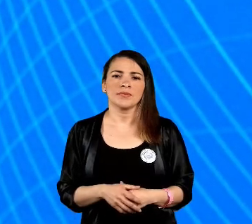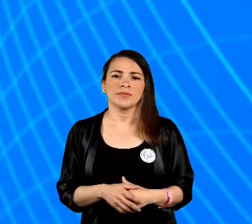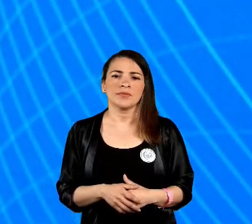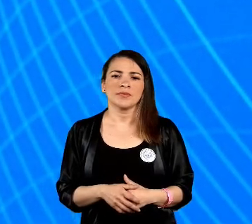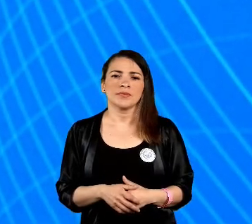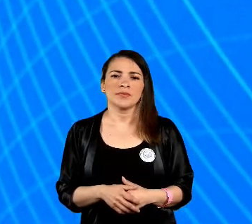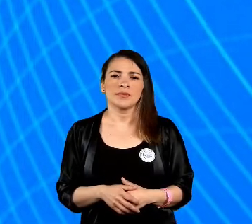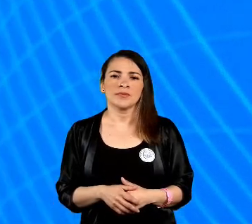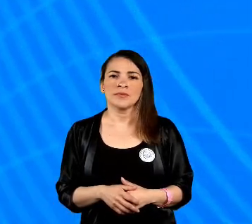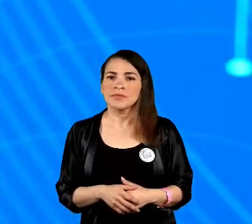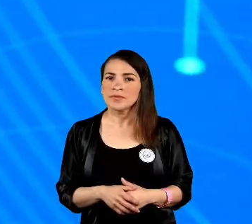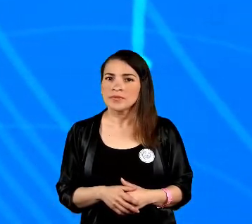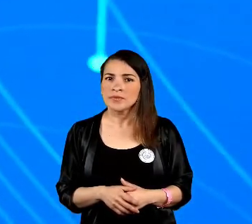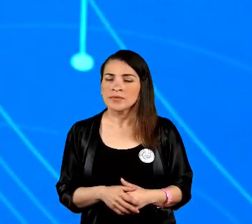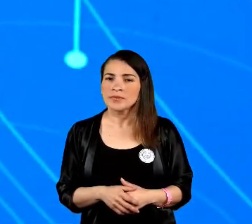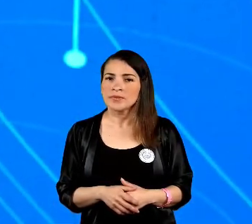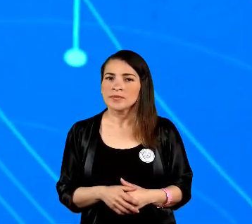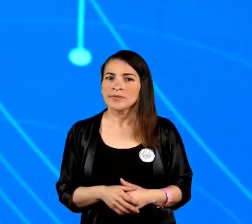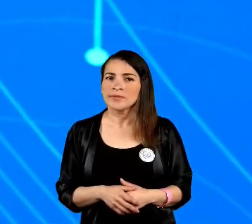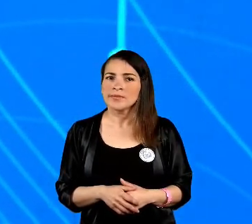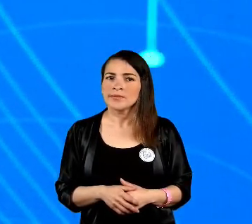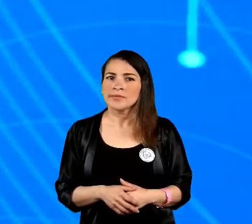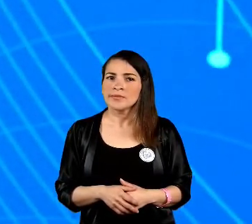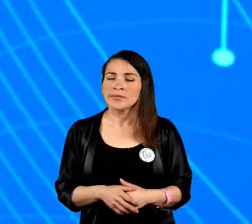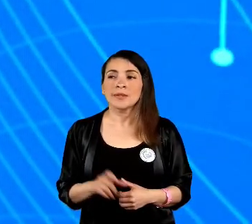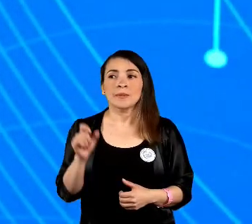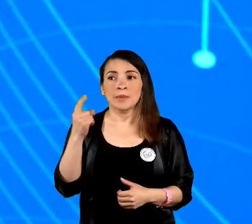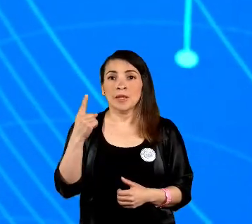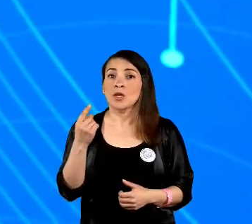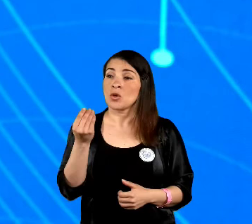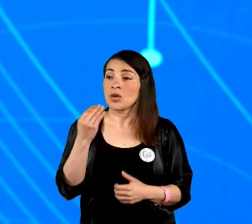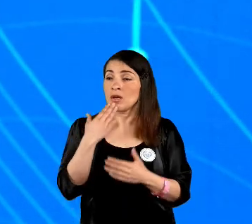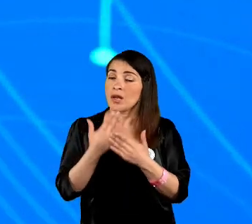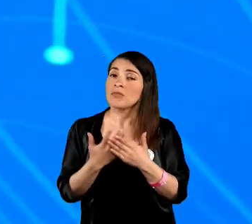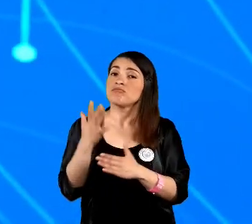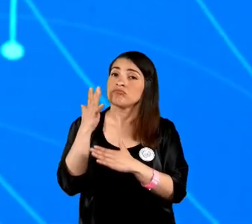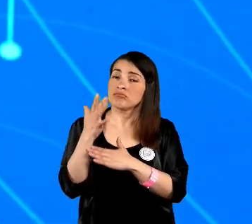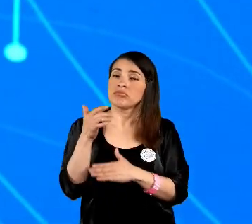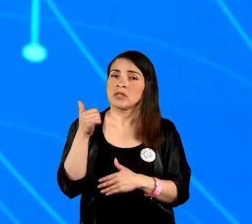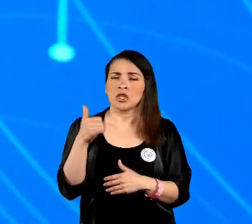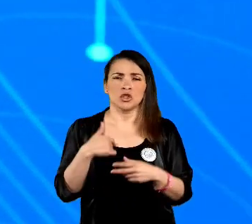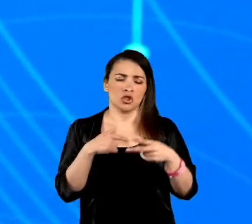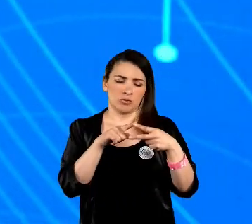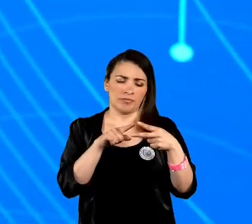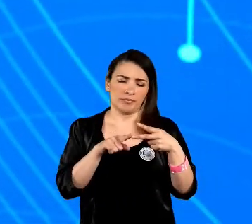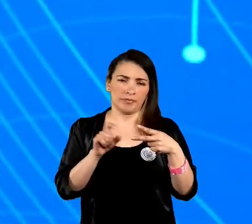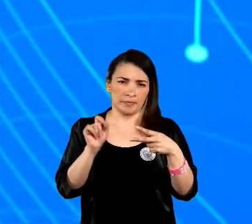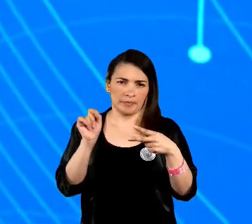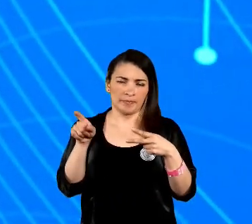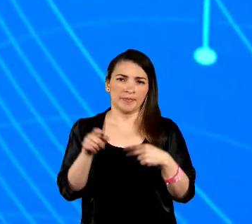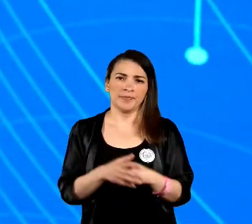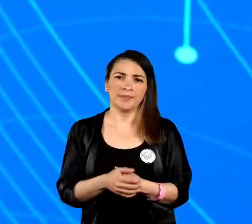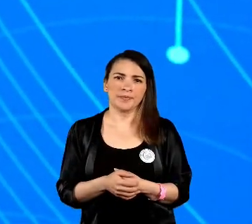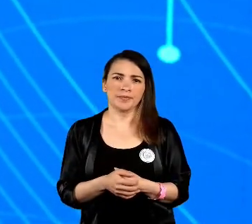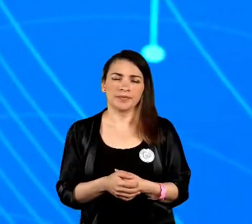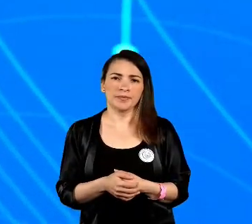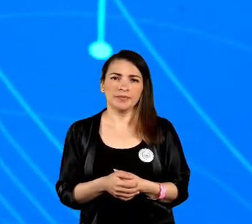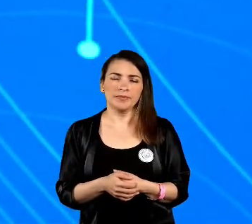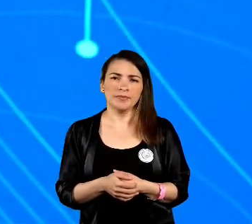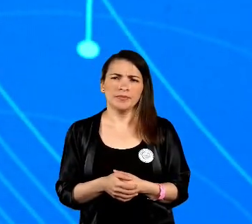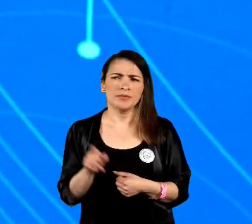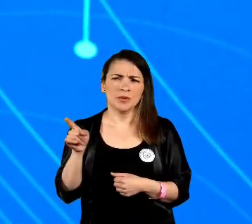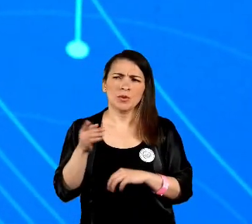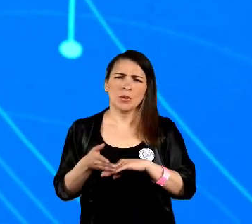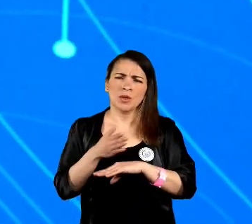Hola hola bueno primero Muchas gracias por tu presentación tengo dos preguntas es en su momento nos